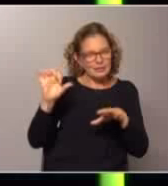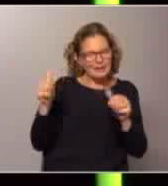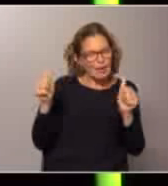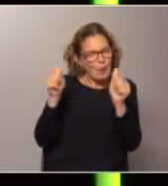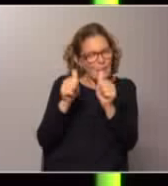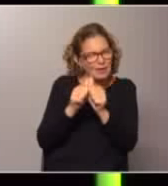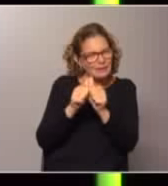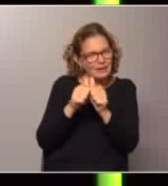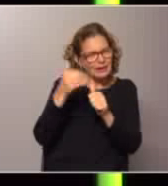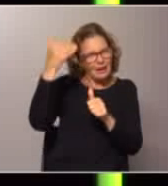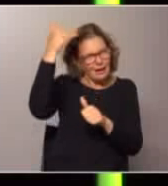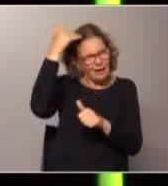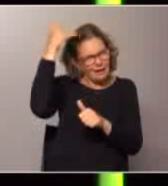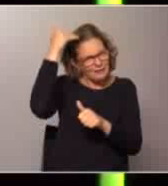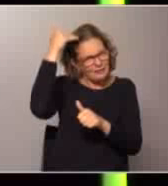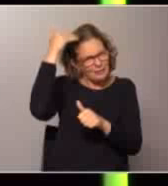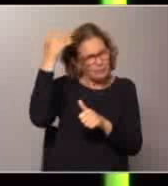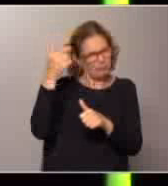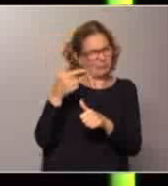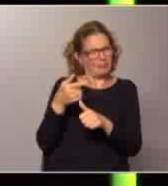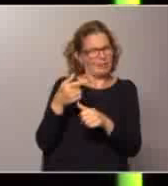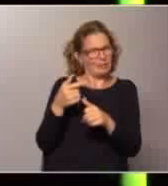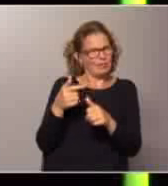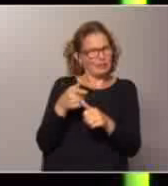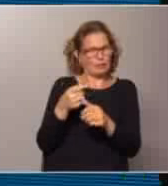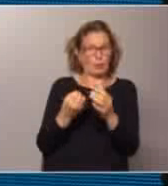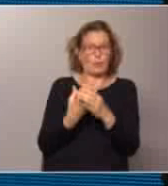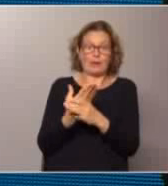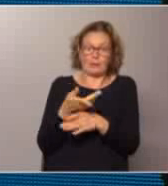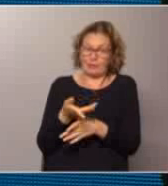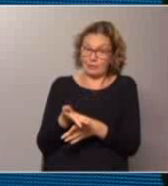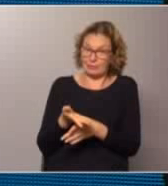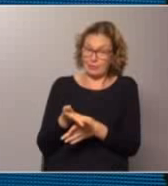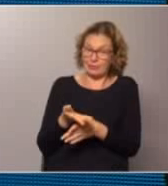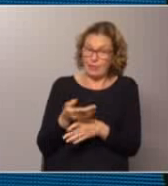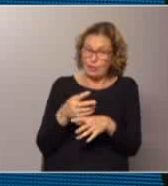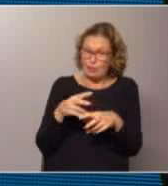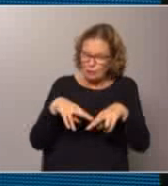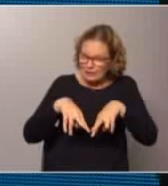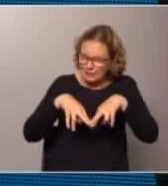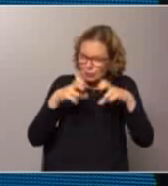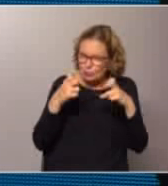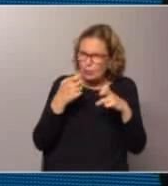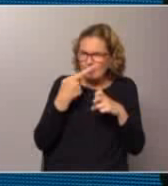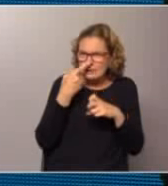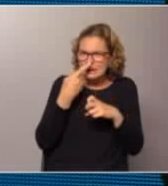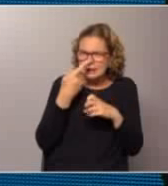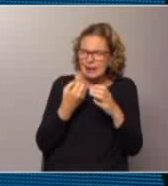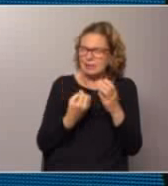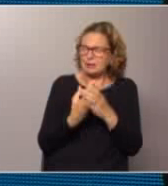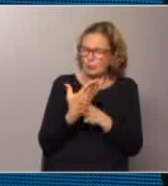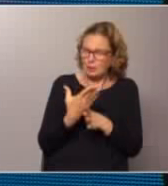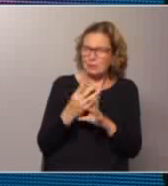puede potenciarse según el contenido discurso estos novedosos por los que se disponen fue un estudio súper interesante y nuevo en ese